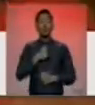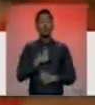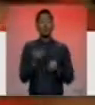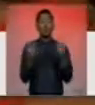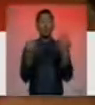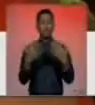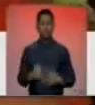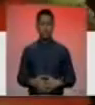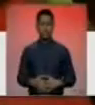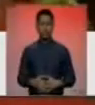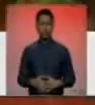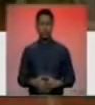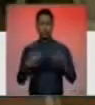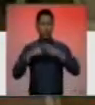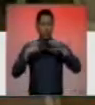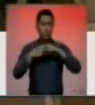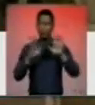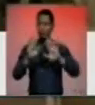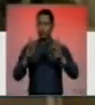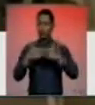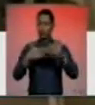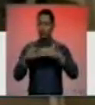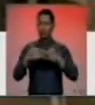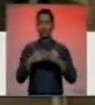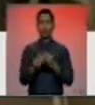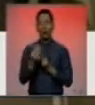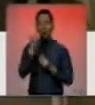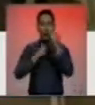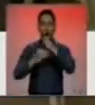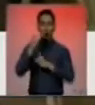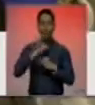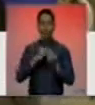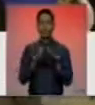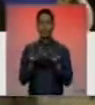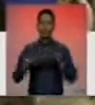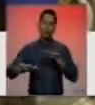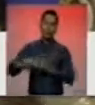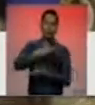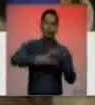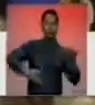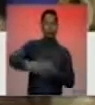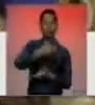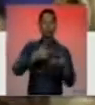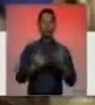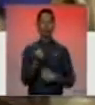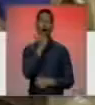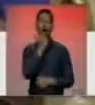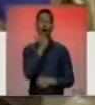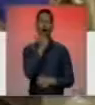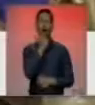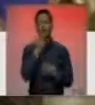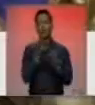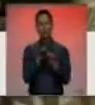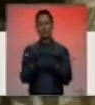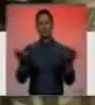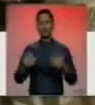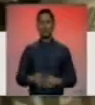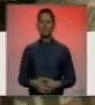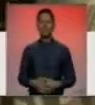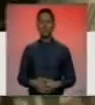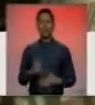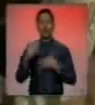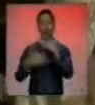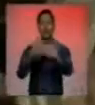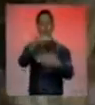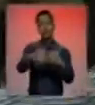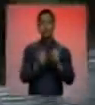no les quitó el apetito y compartieron un delicioso seco de pollo en el denominado almuerzo de la interculturalidad, para luego